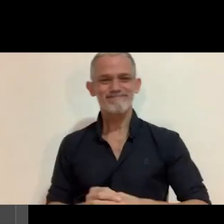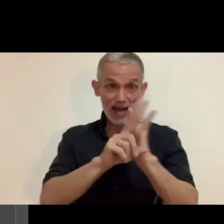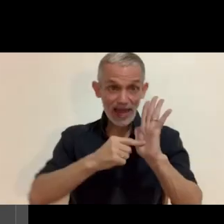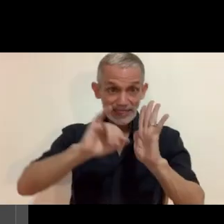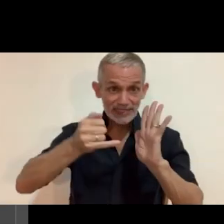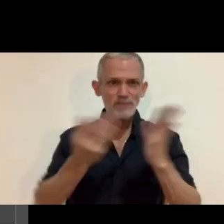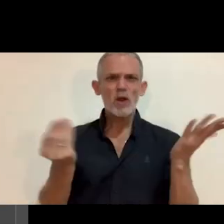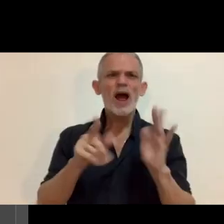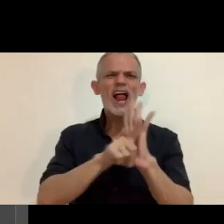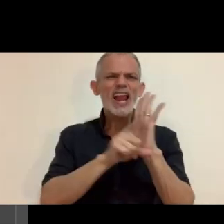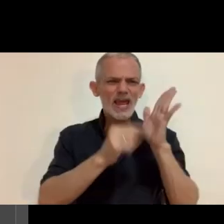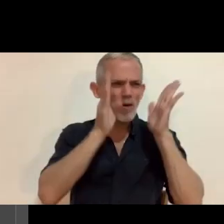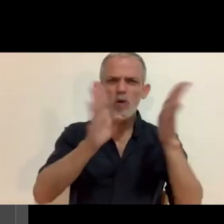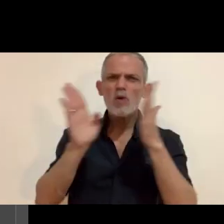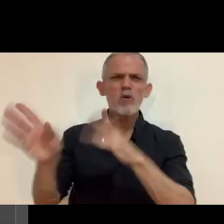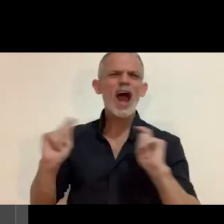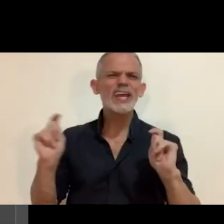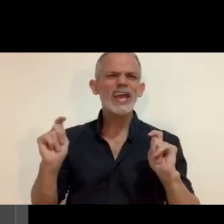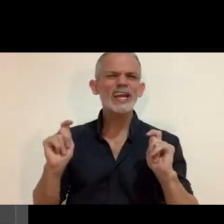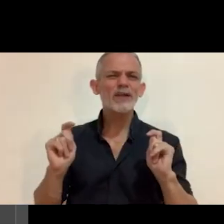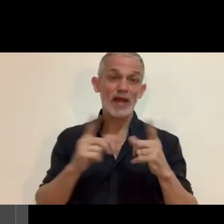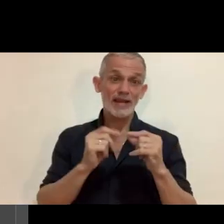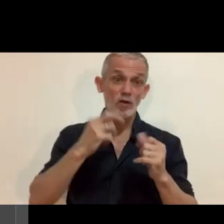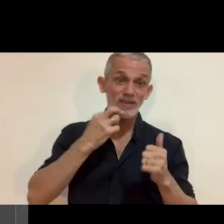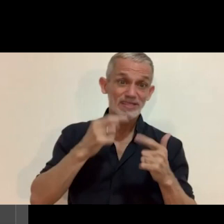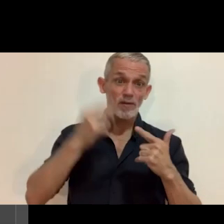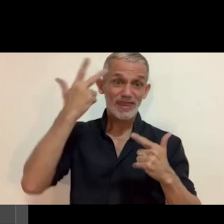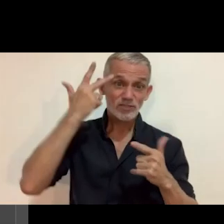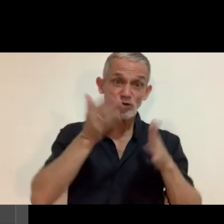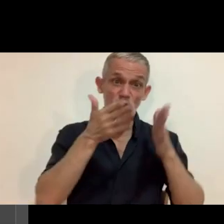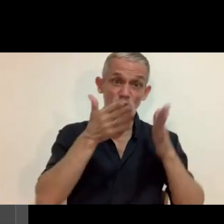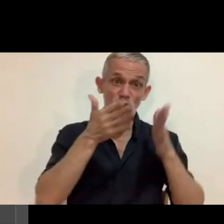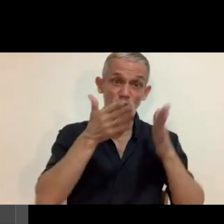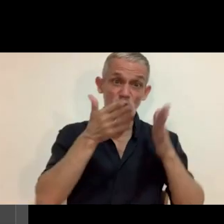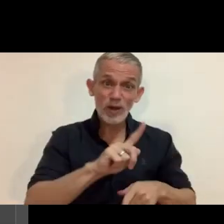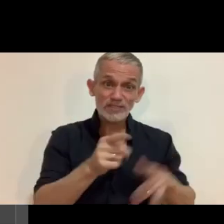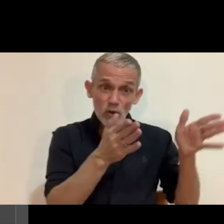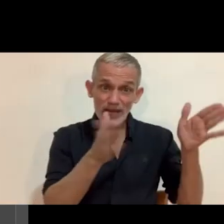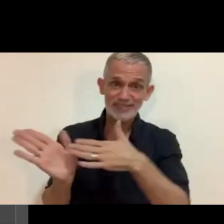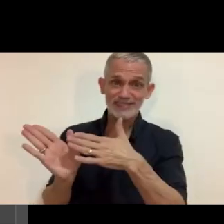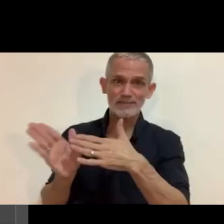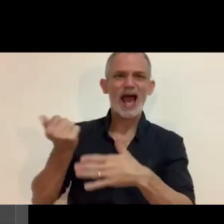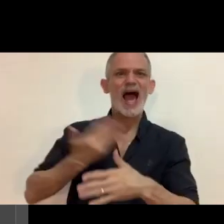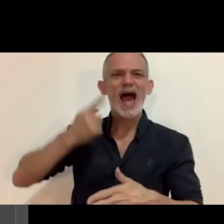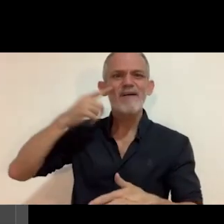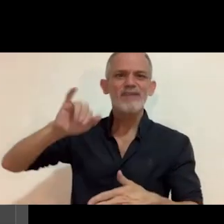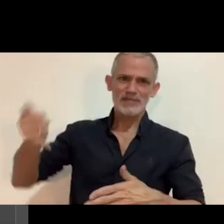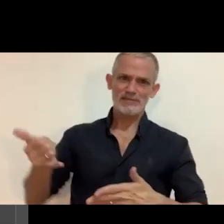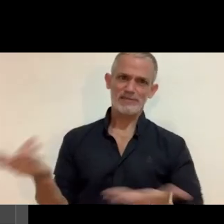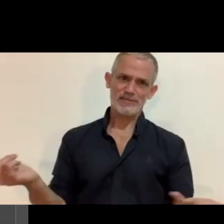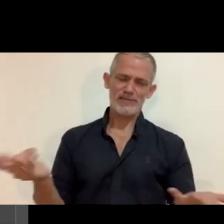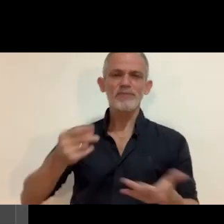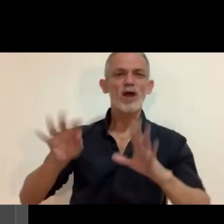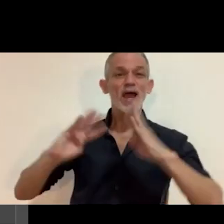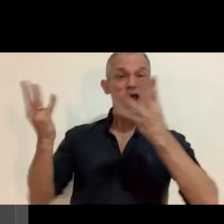ver a quién están dirigidos esos artículos, y no están dirigidos al juez, ¿sí? Y me parece sumamente acertado lo que dice acá la